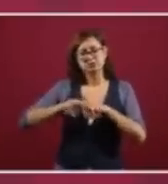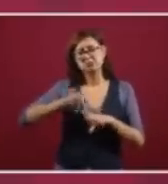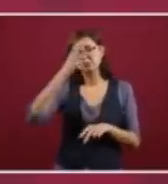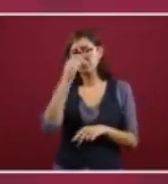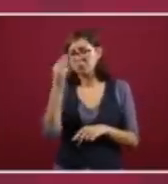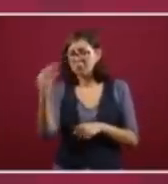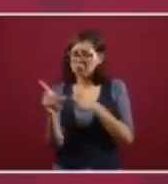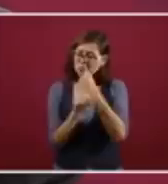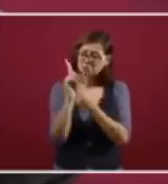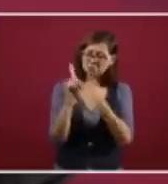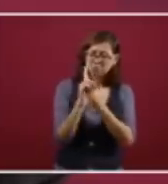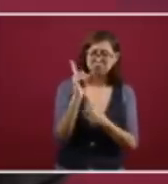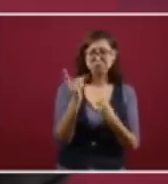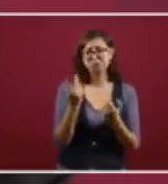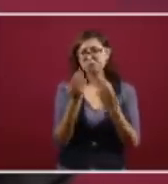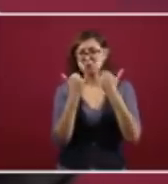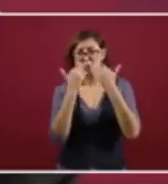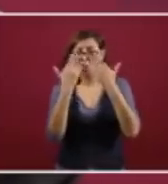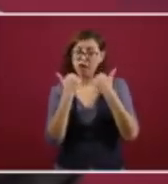problemas,